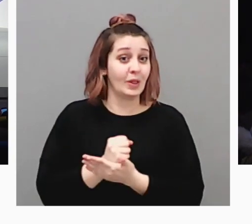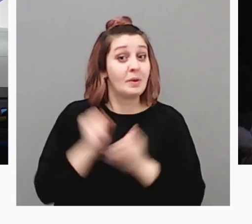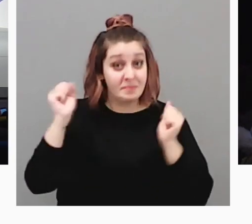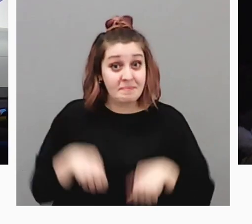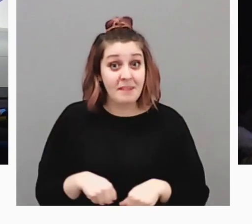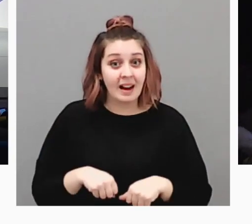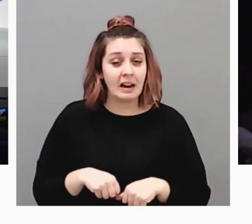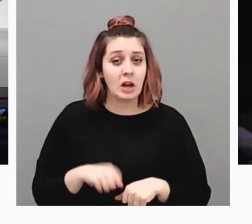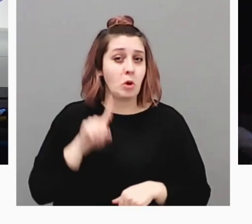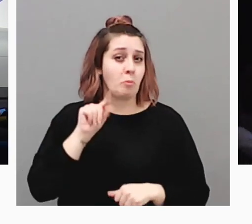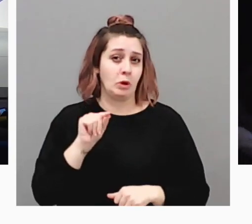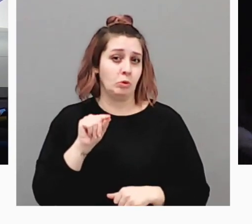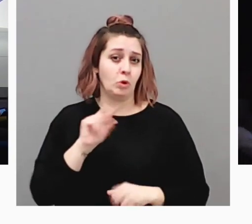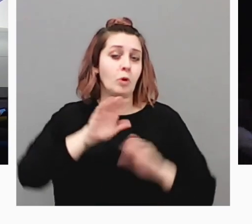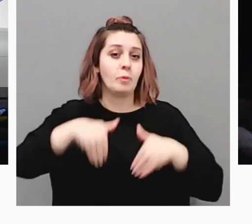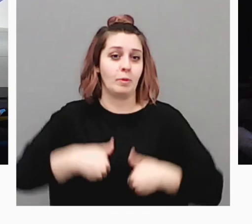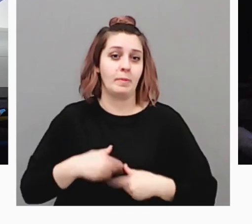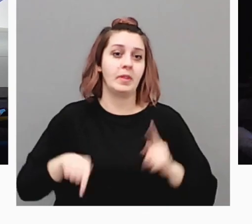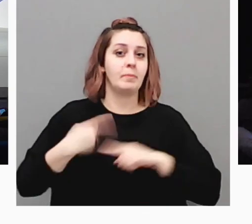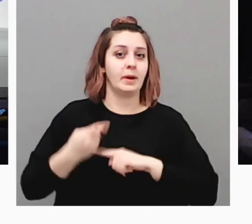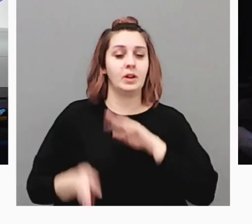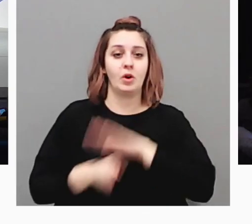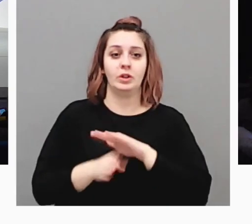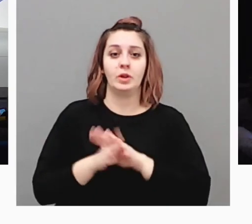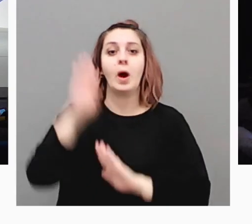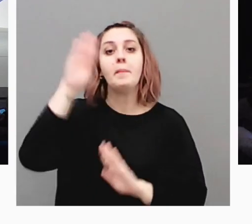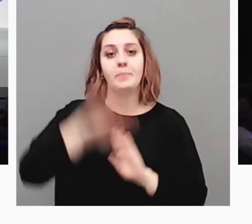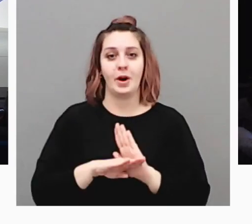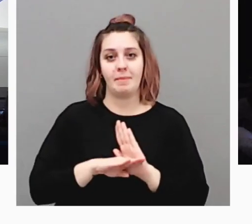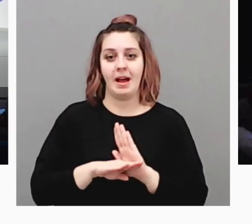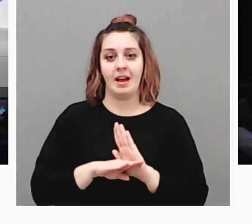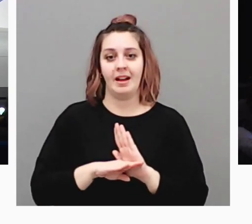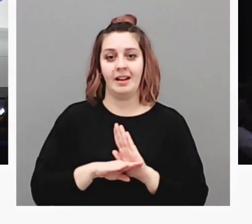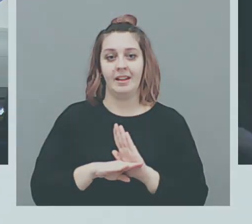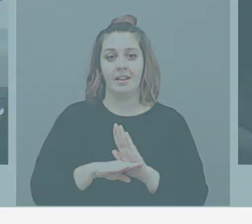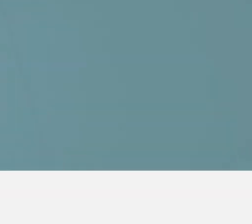y en unos minutos volvemos y seguimos con el programa que tenemos previsto